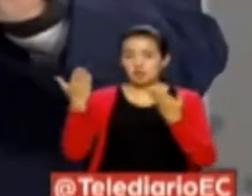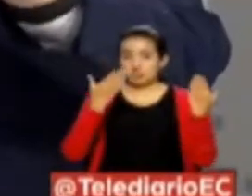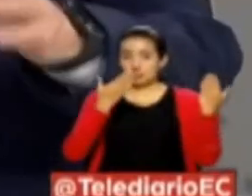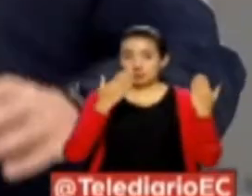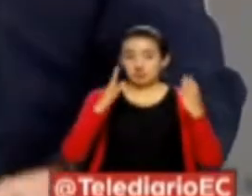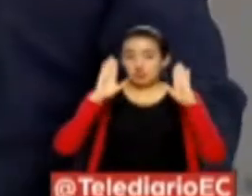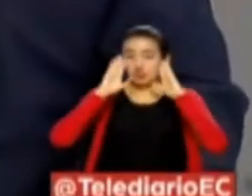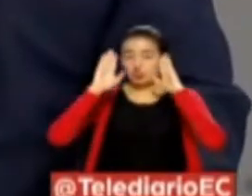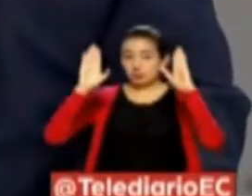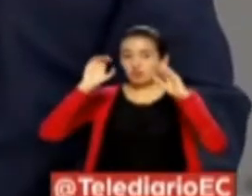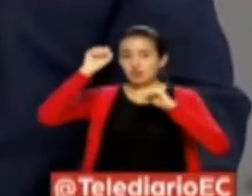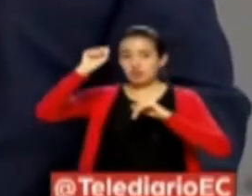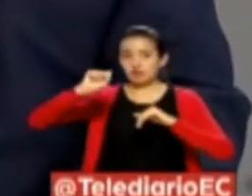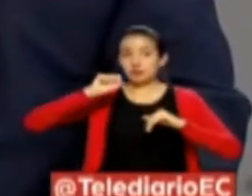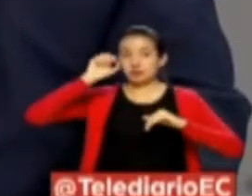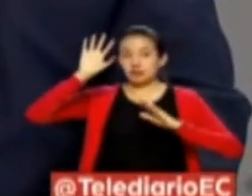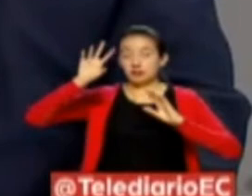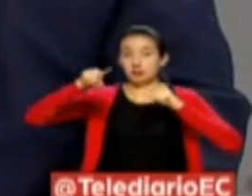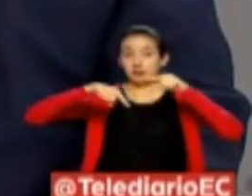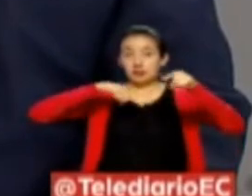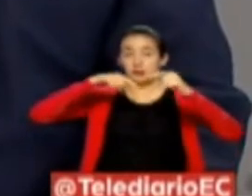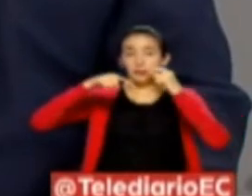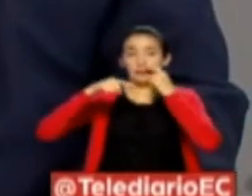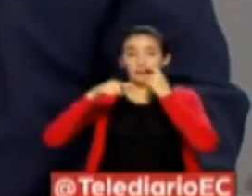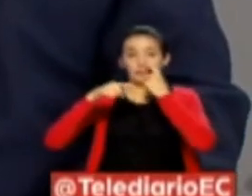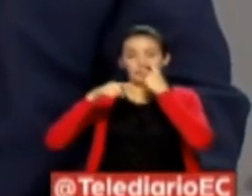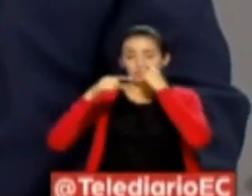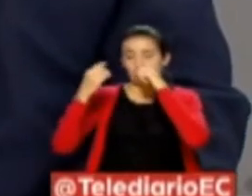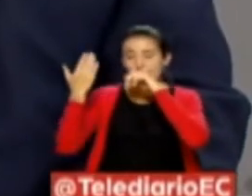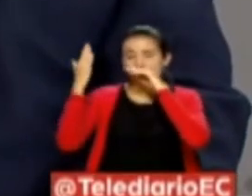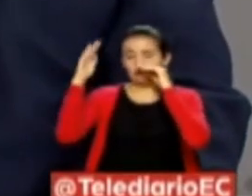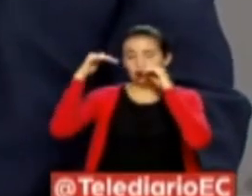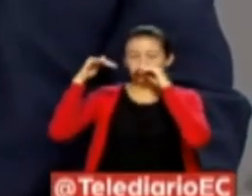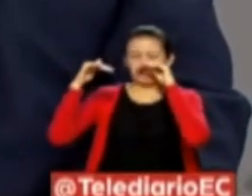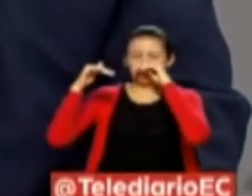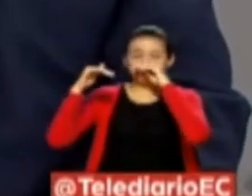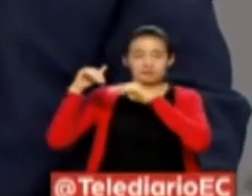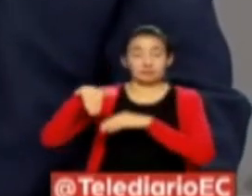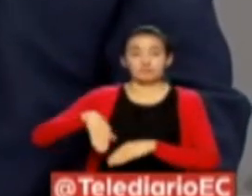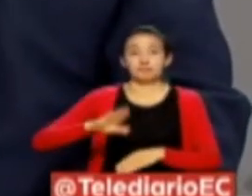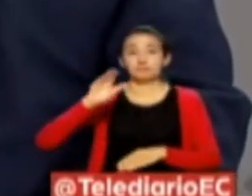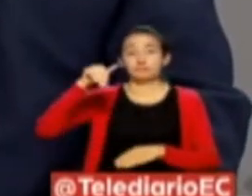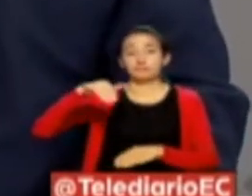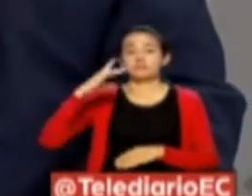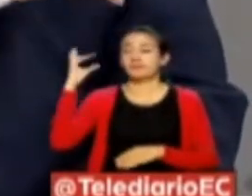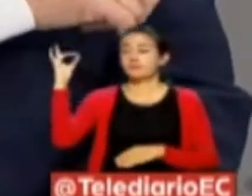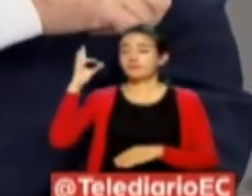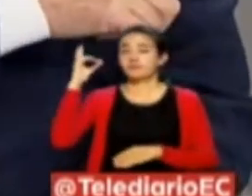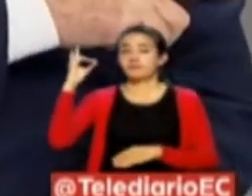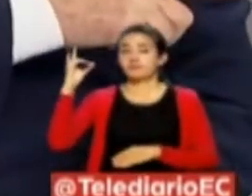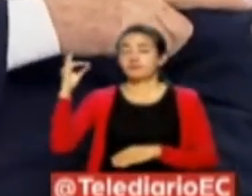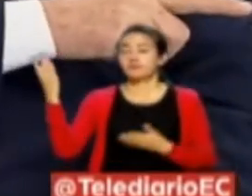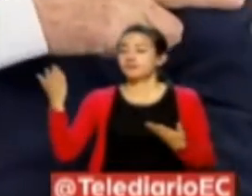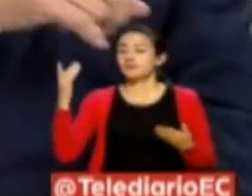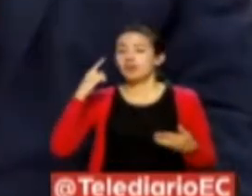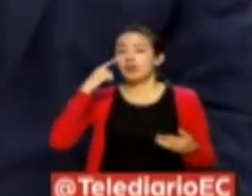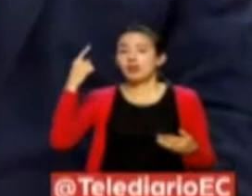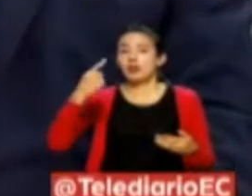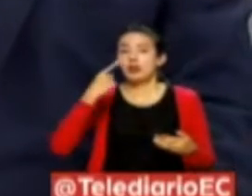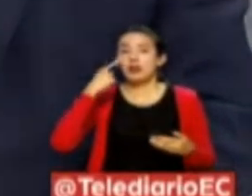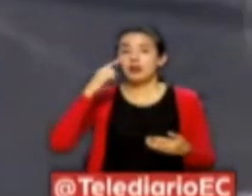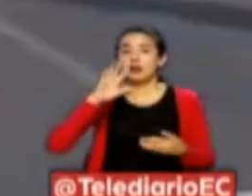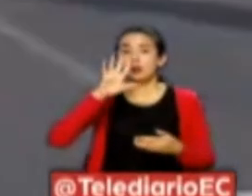pendientes y vibrando con las imágenes de cochabamba de la participación de andrés en la prueba de